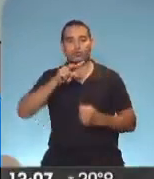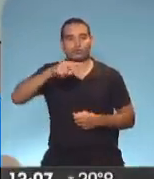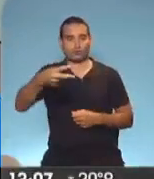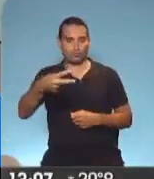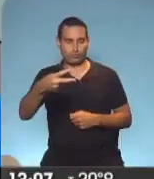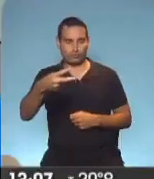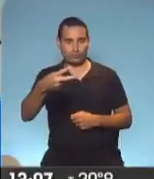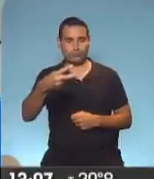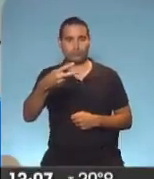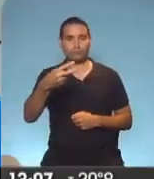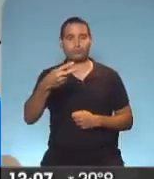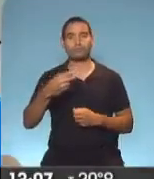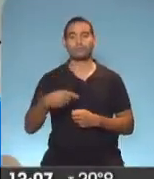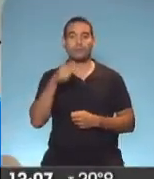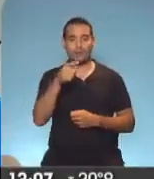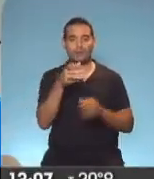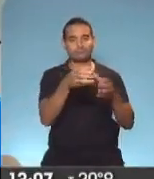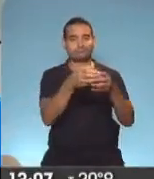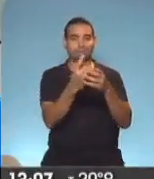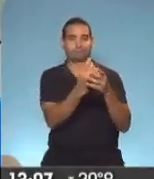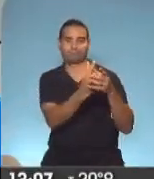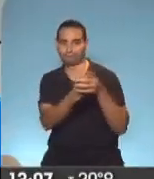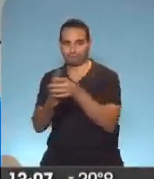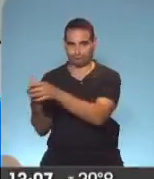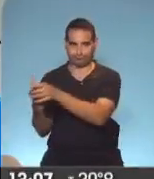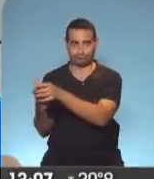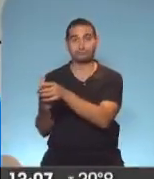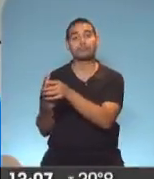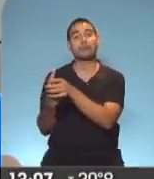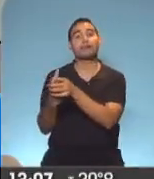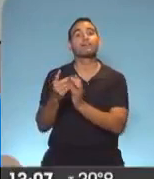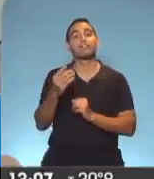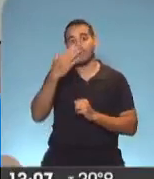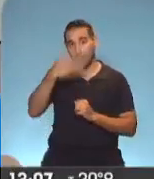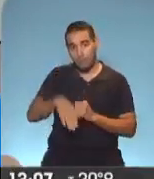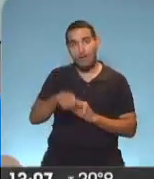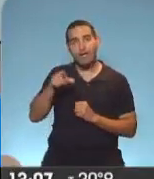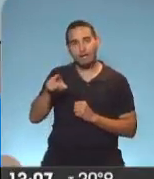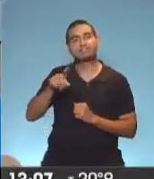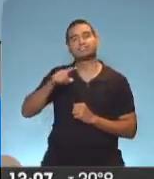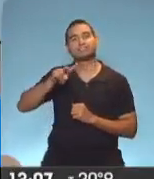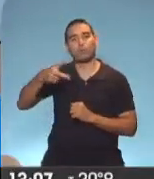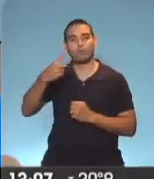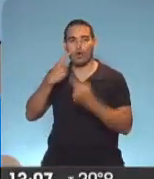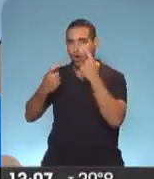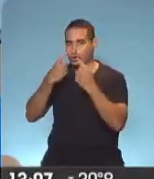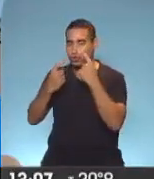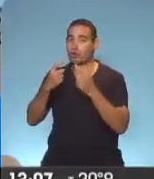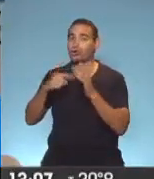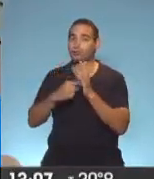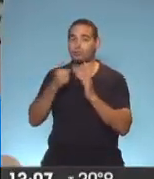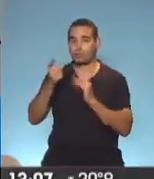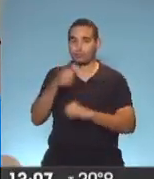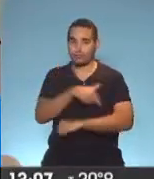la divisa, se la aísla, se la aparta, y en ese momento se le hace un segundo control, pero con un